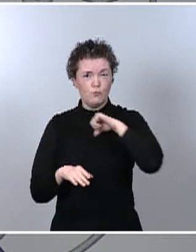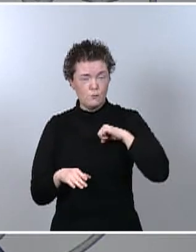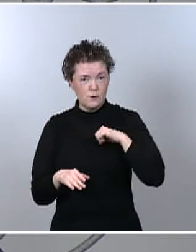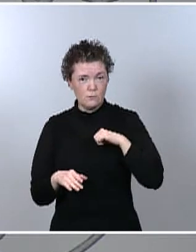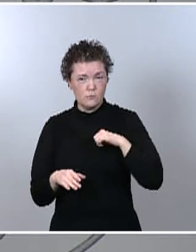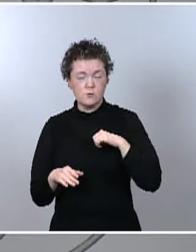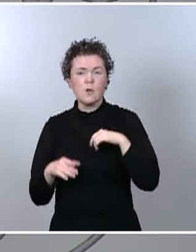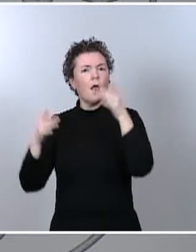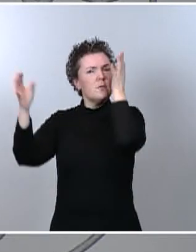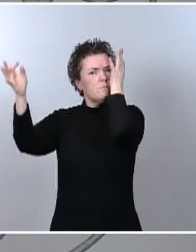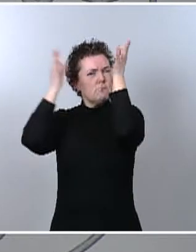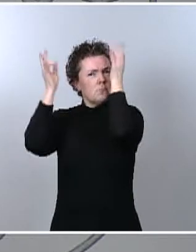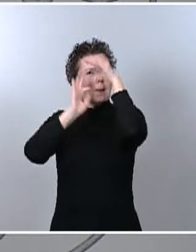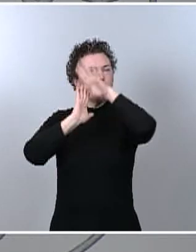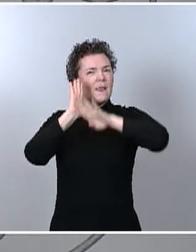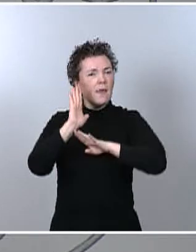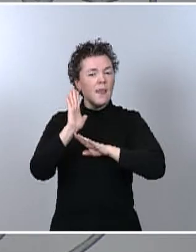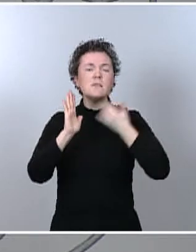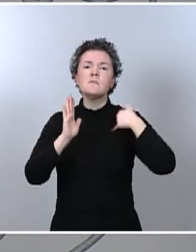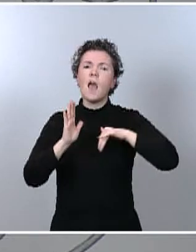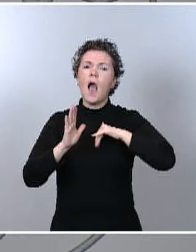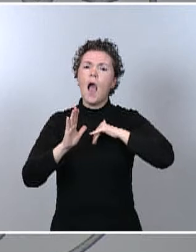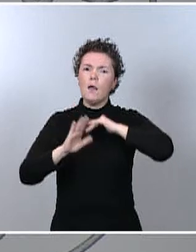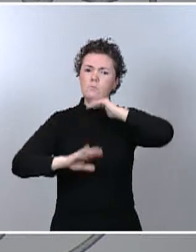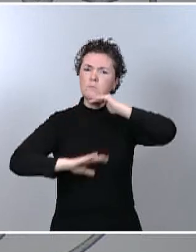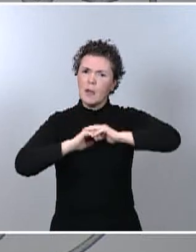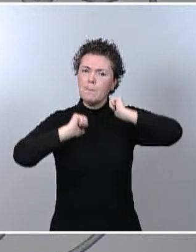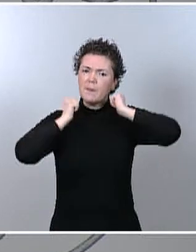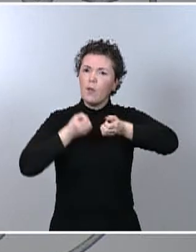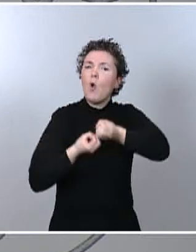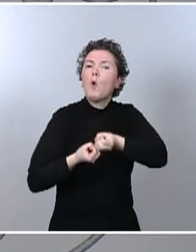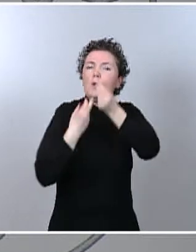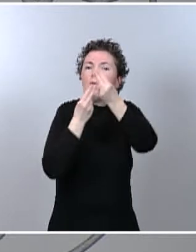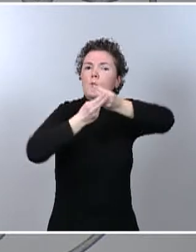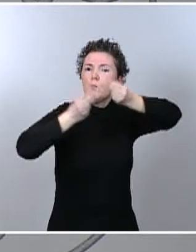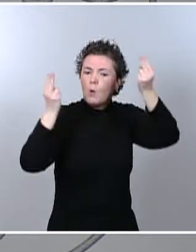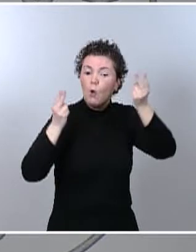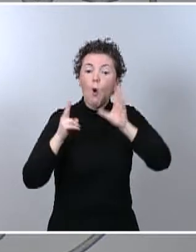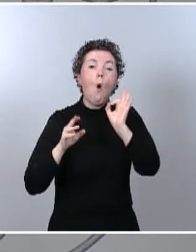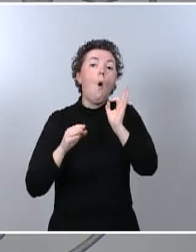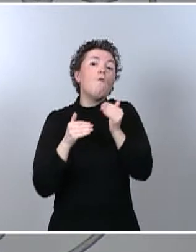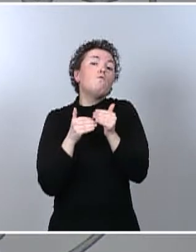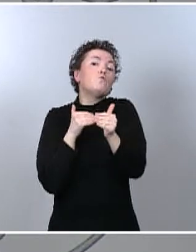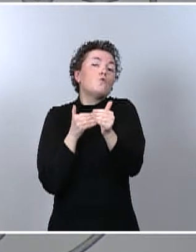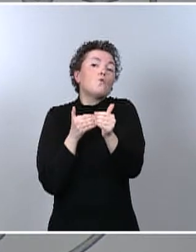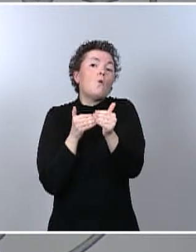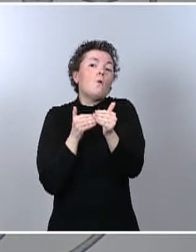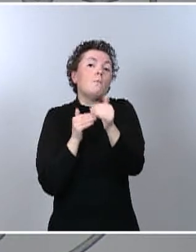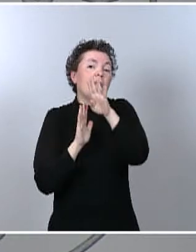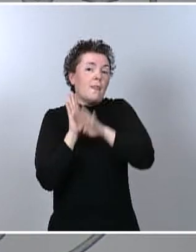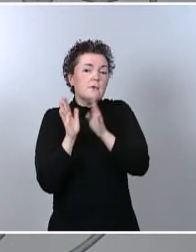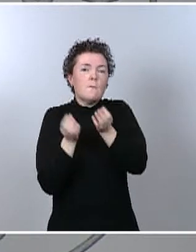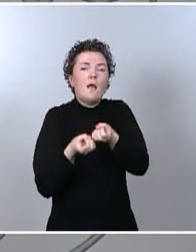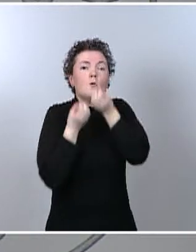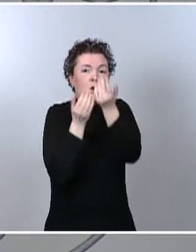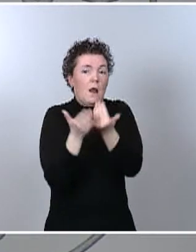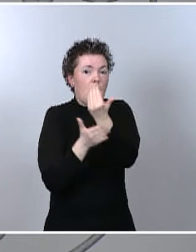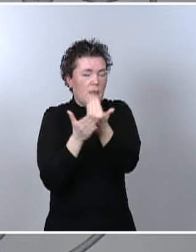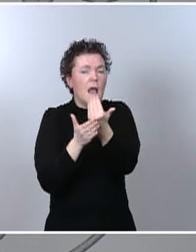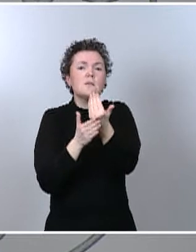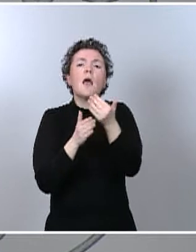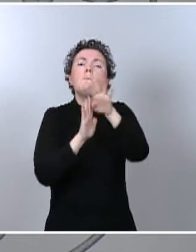intervención, y aprovecho para reiterar ahora, es que, si no todos, la gran mayoría de consejeros y de consejeras